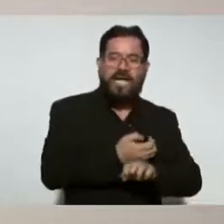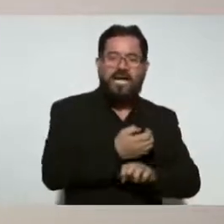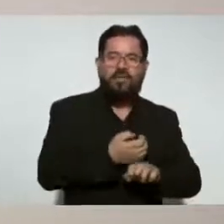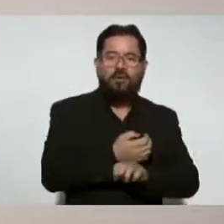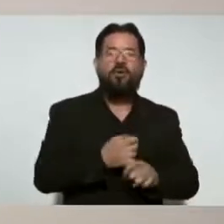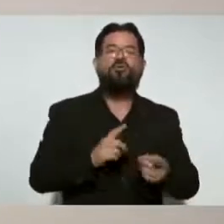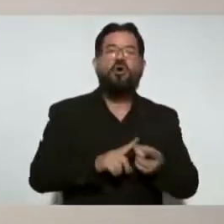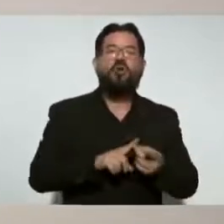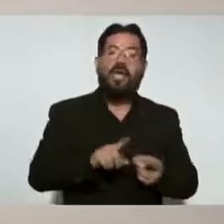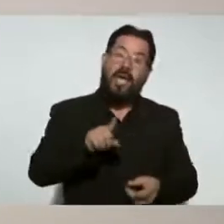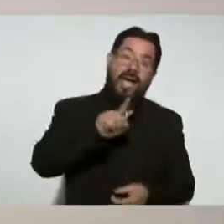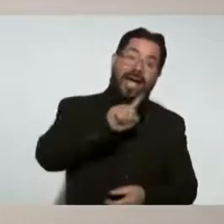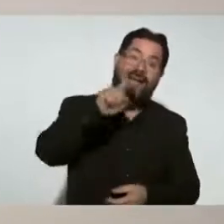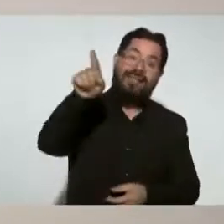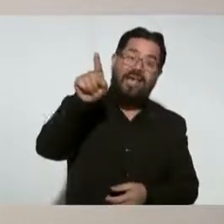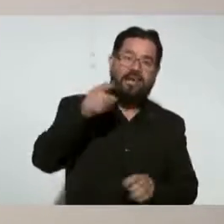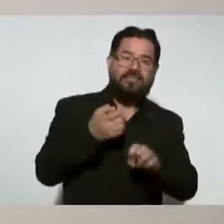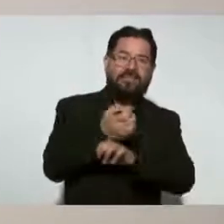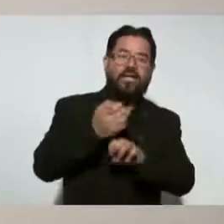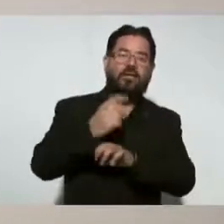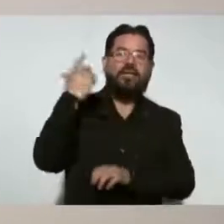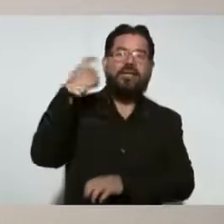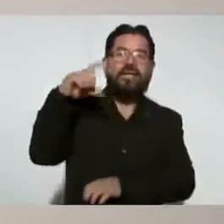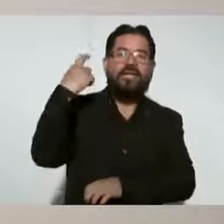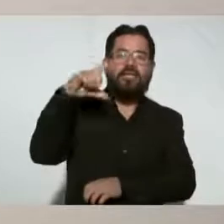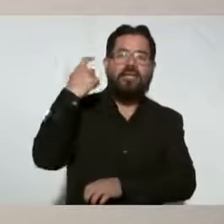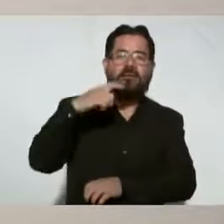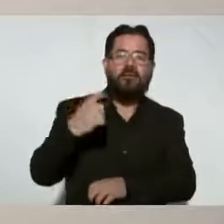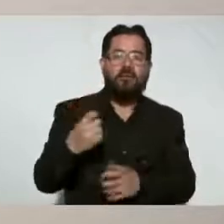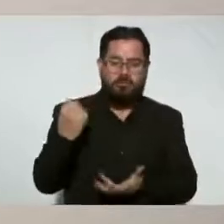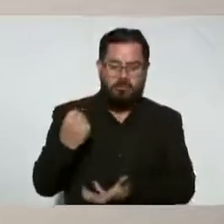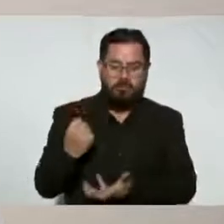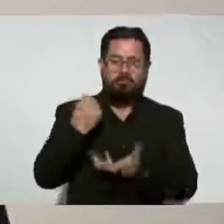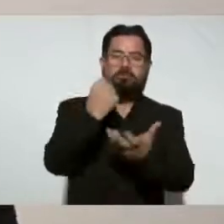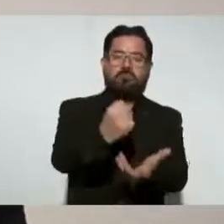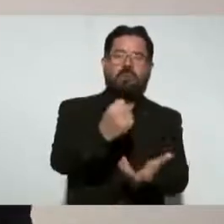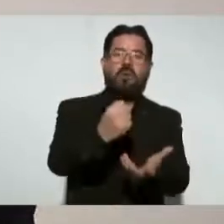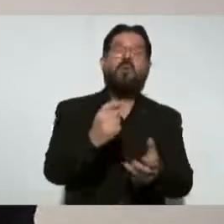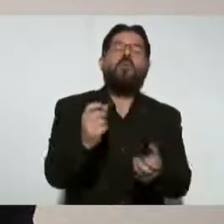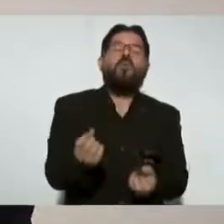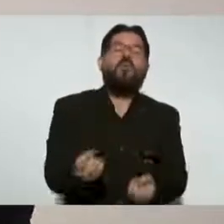en Querétaro, una inversión de